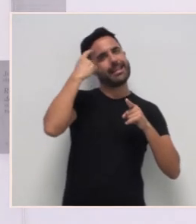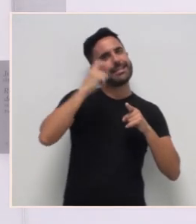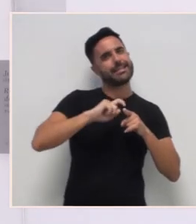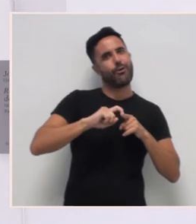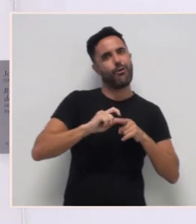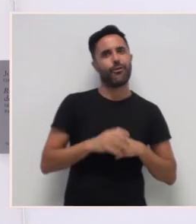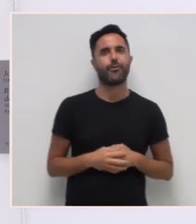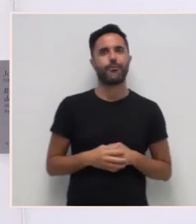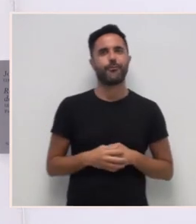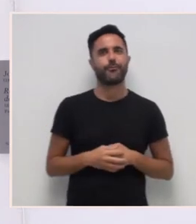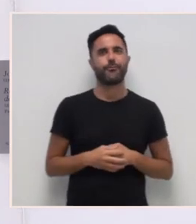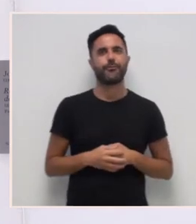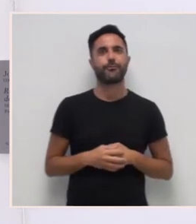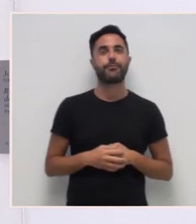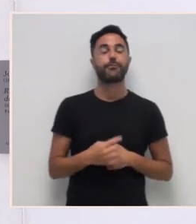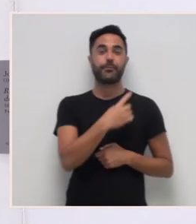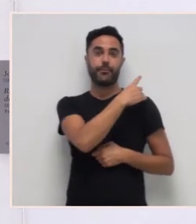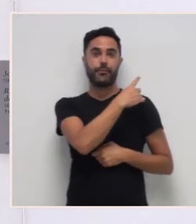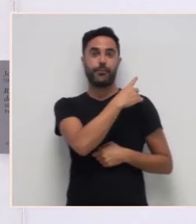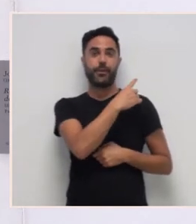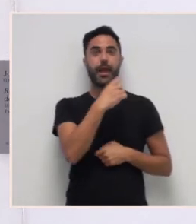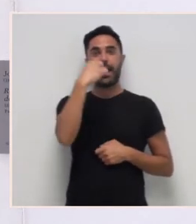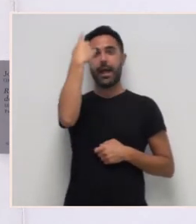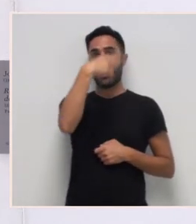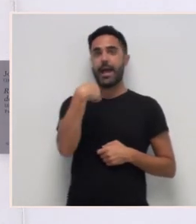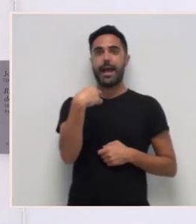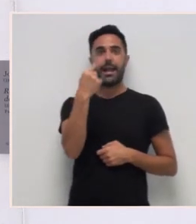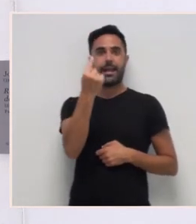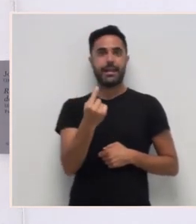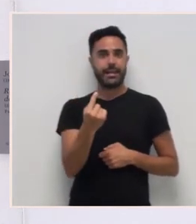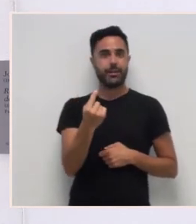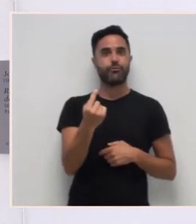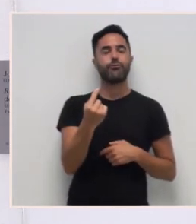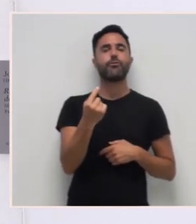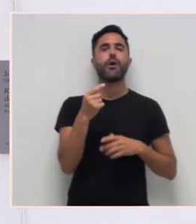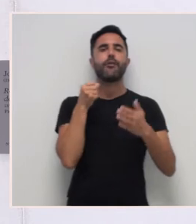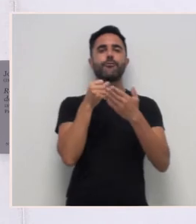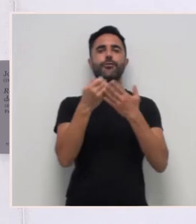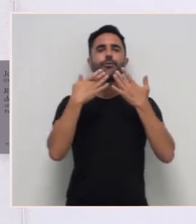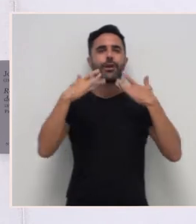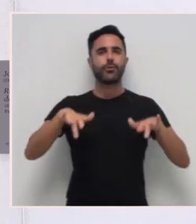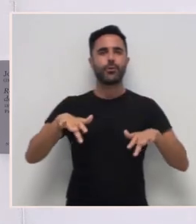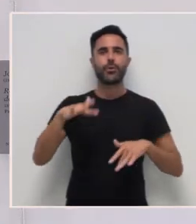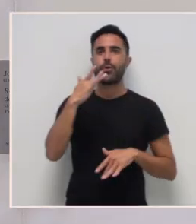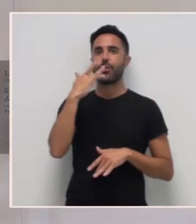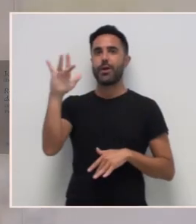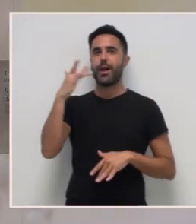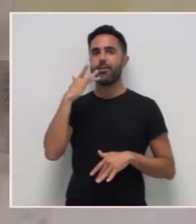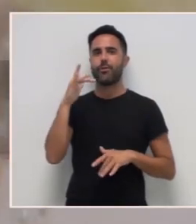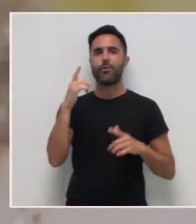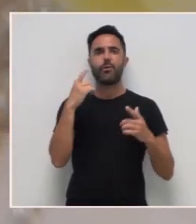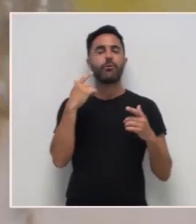retrato, o fondo neutro, dorado, sobresaela con ese